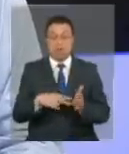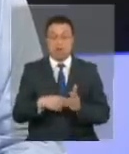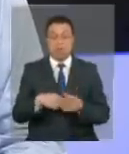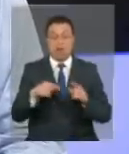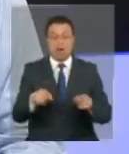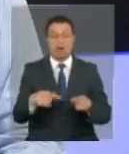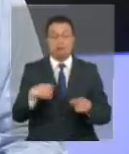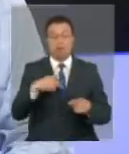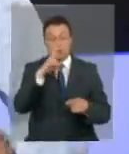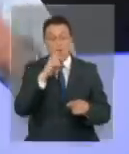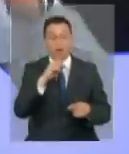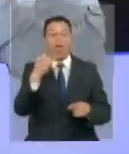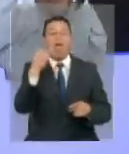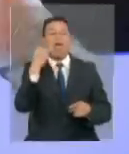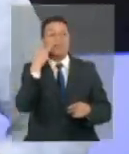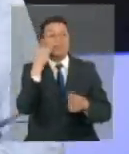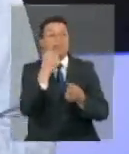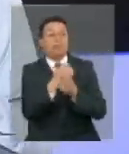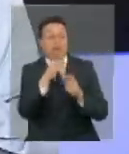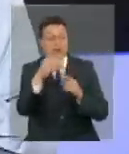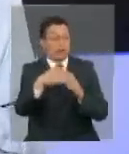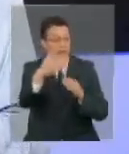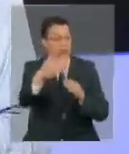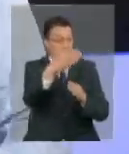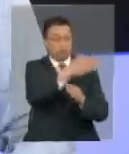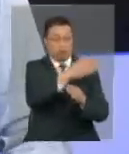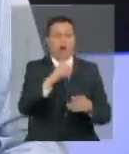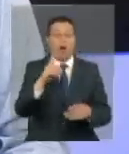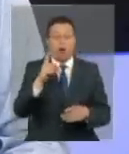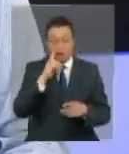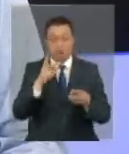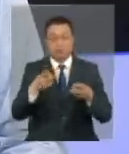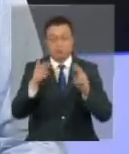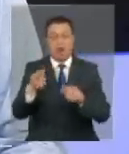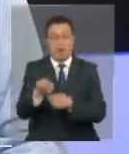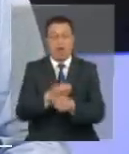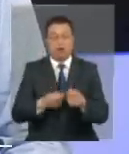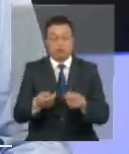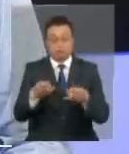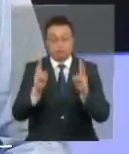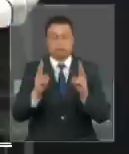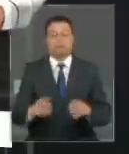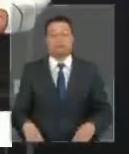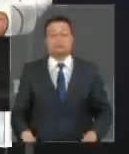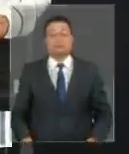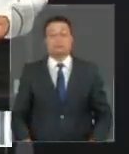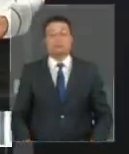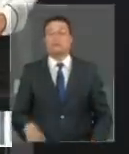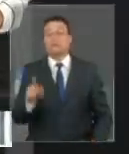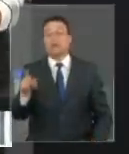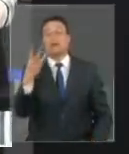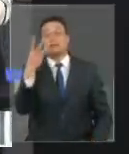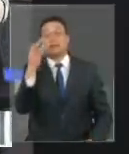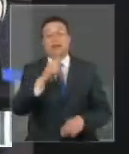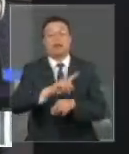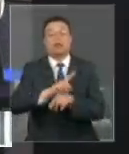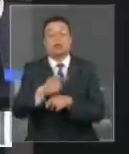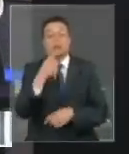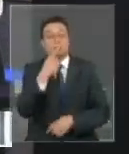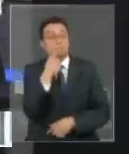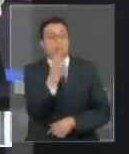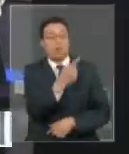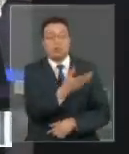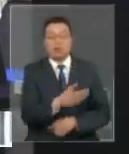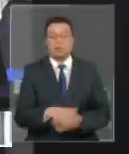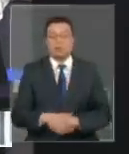tal como tenemos en Independencia, en comunas vecinas, exista ese negocio. Marcelo, 30 segundos para formular una pregunta a